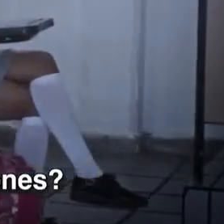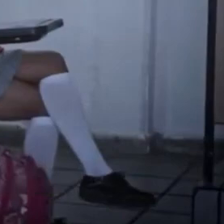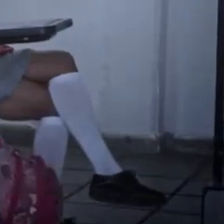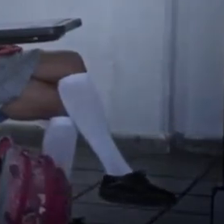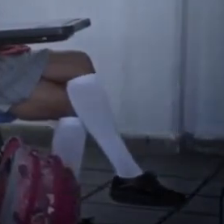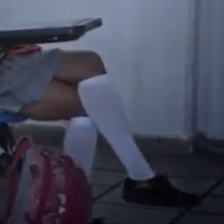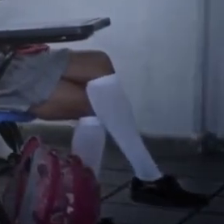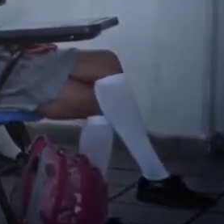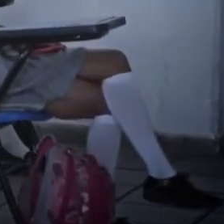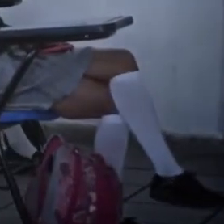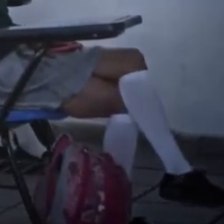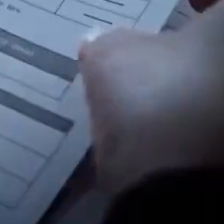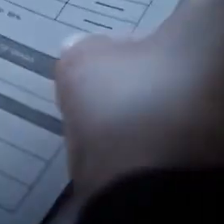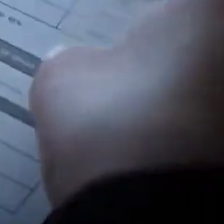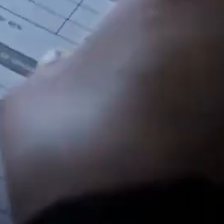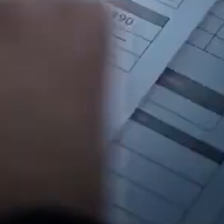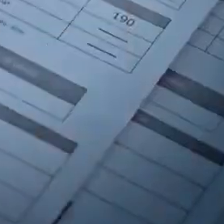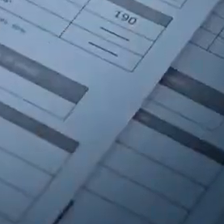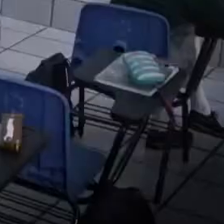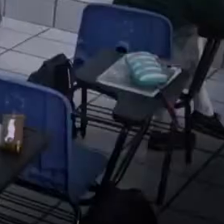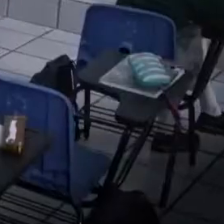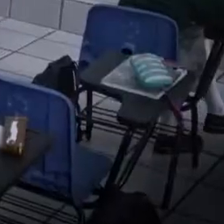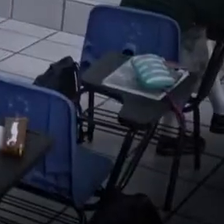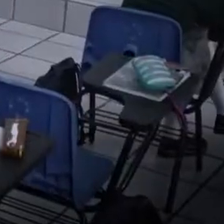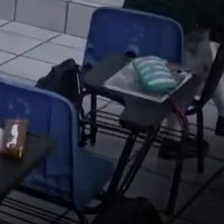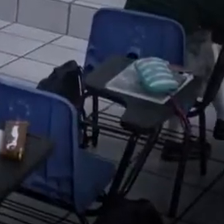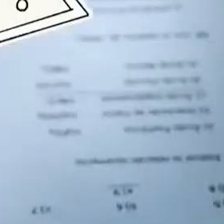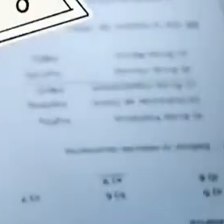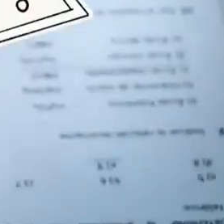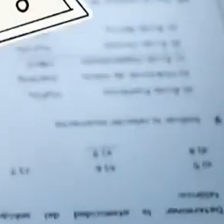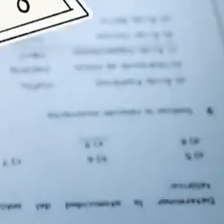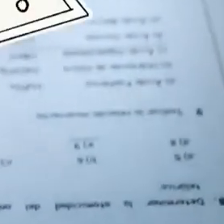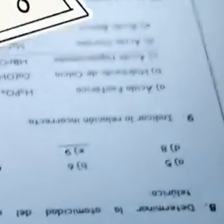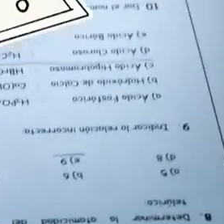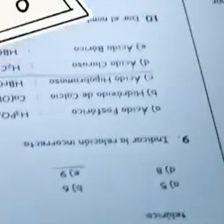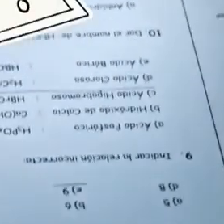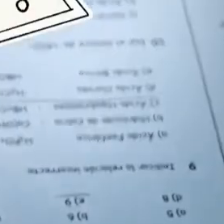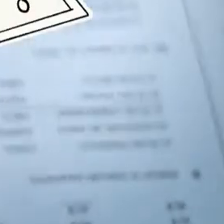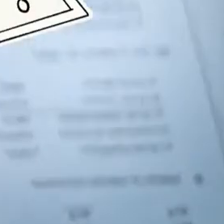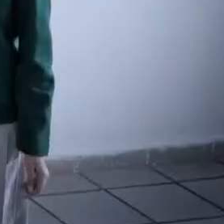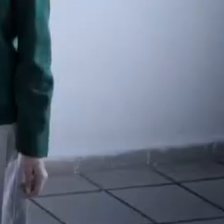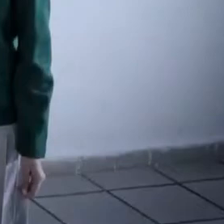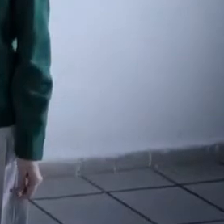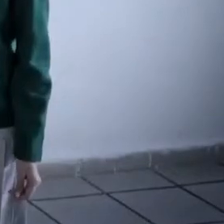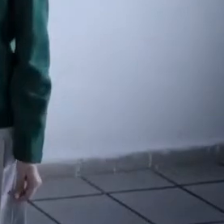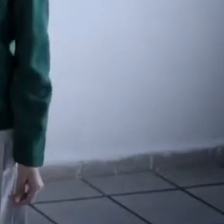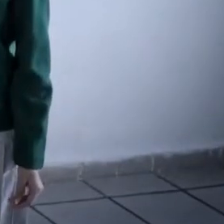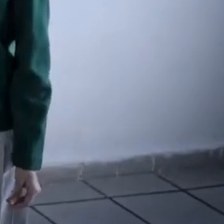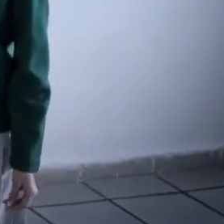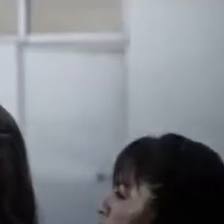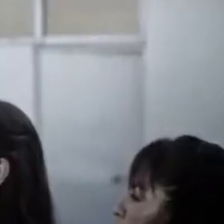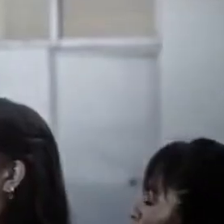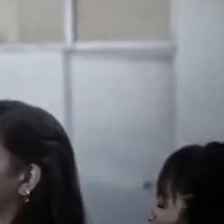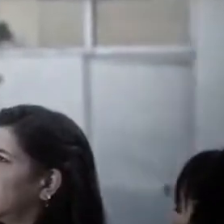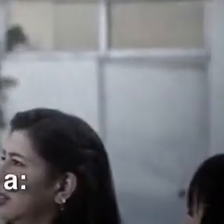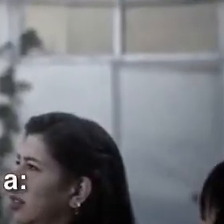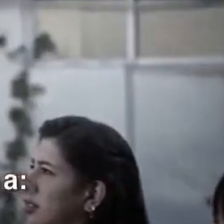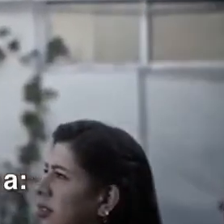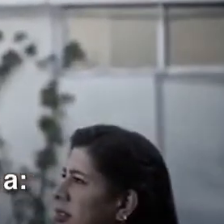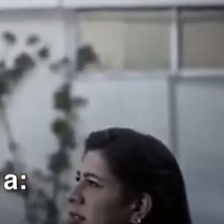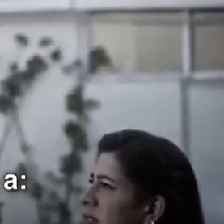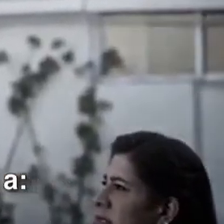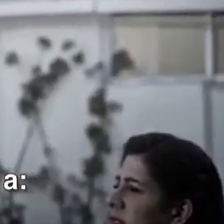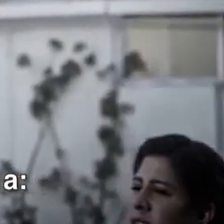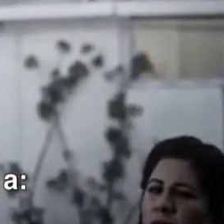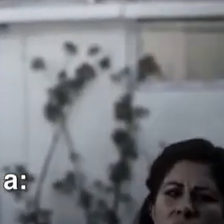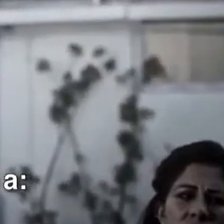calificaciones? Tu apoyo es vital para detectar y prevenir situaciones de riesgo. ¿Cómo te sientes? ¿Quieres platicar? Si